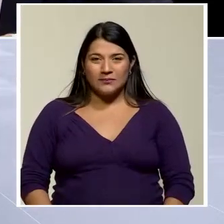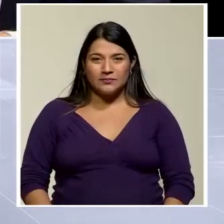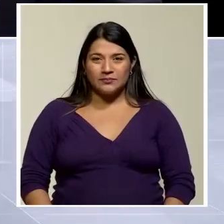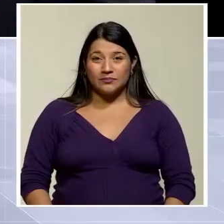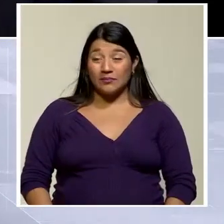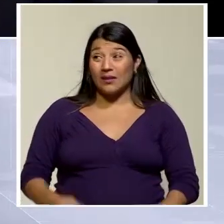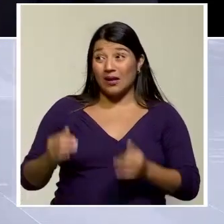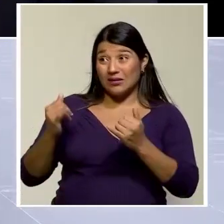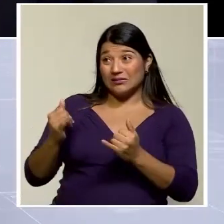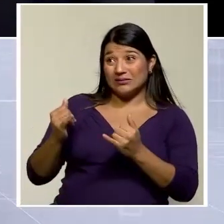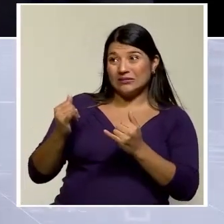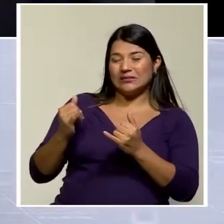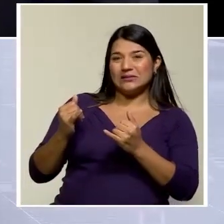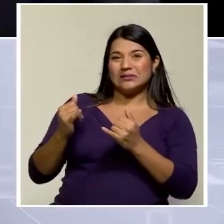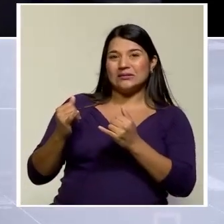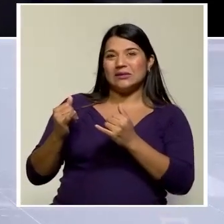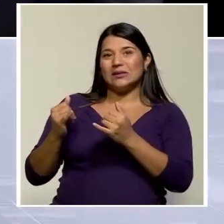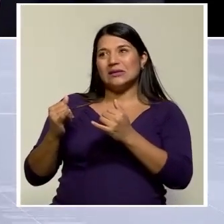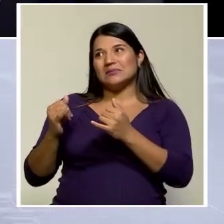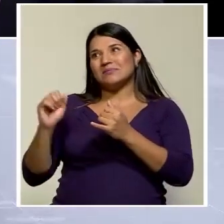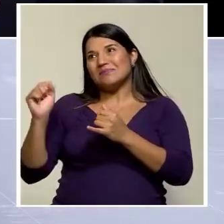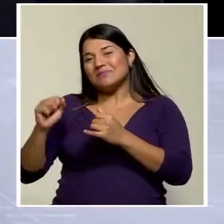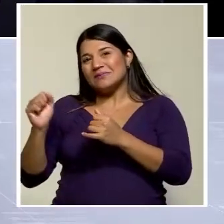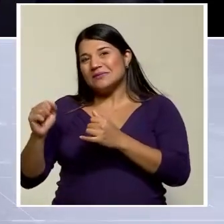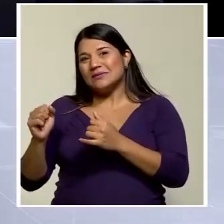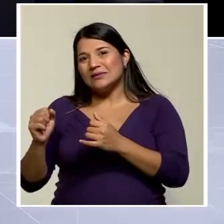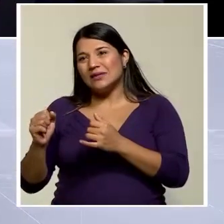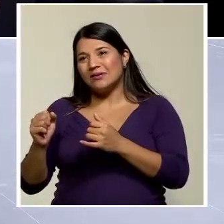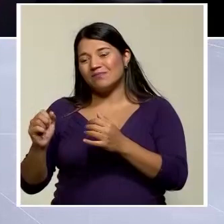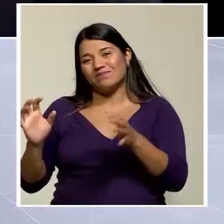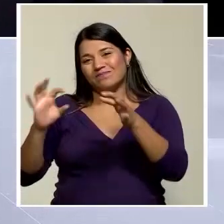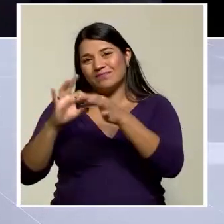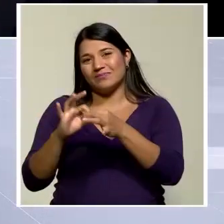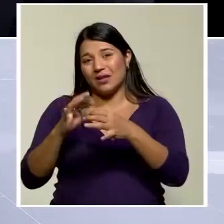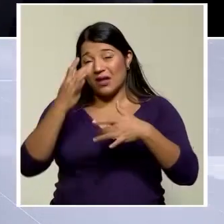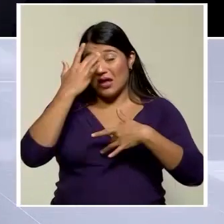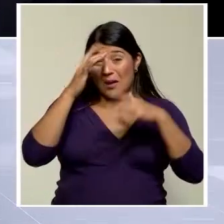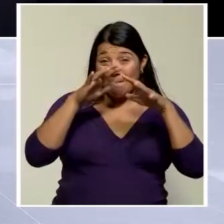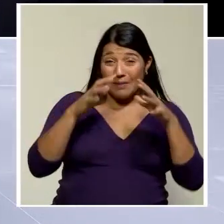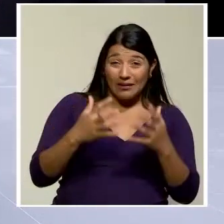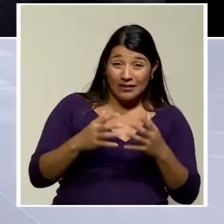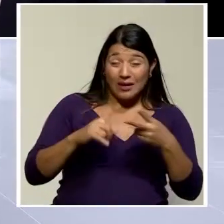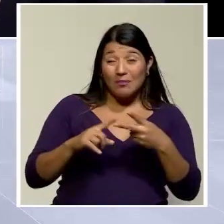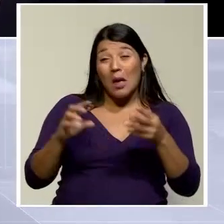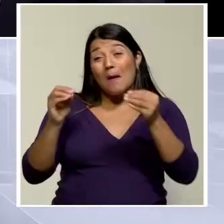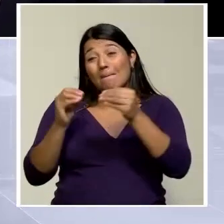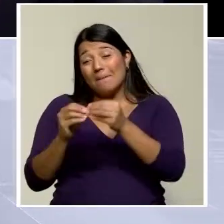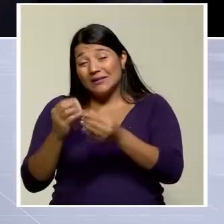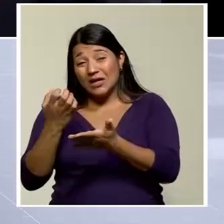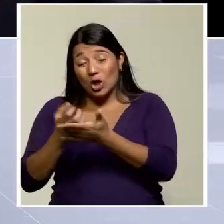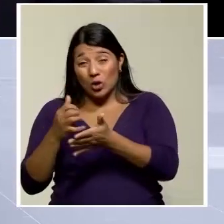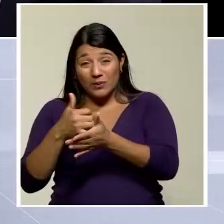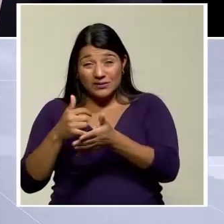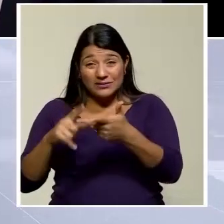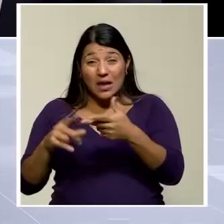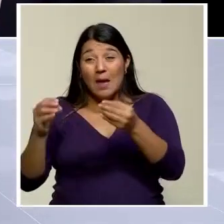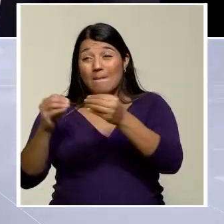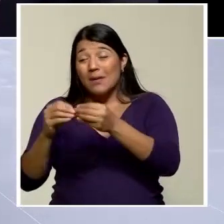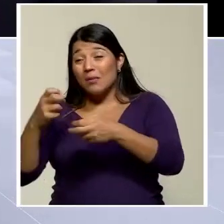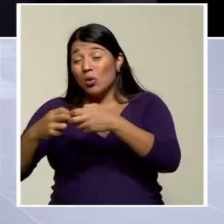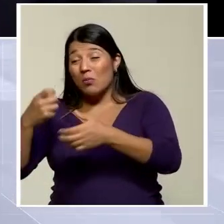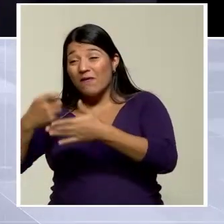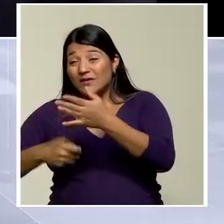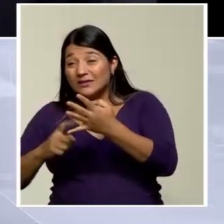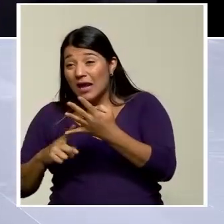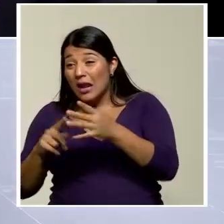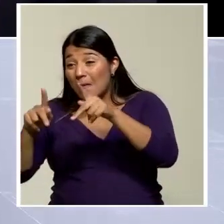la tormenta perfecta. Es la tormenta perfecta. Se juntó la pandemia con debilidades que tenía nuestra economía, con la crisis fiscal, con la cuestión del